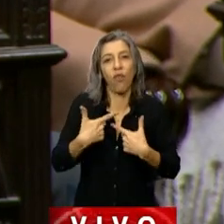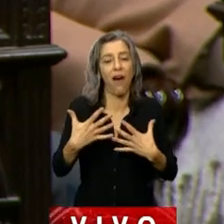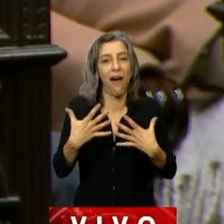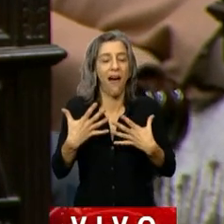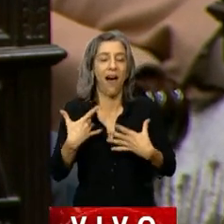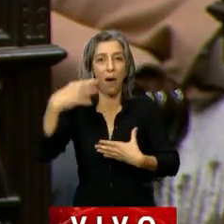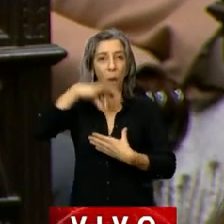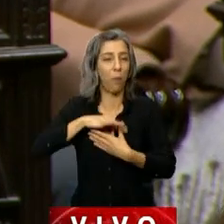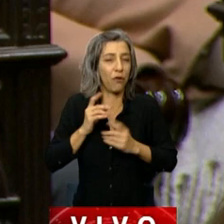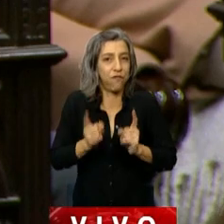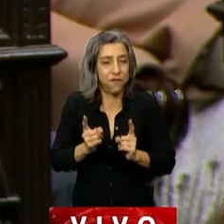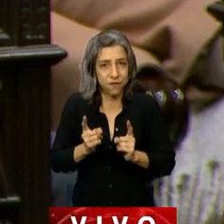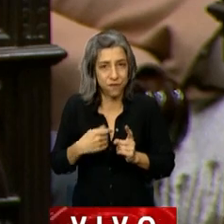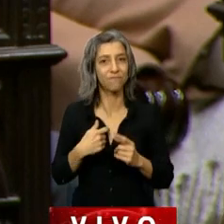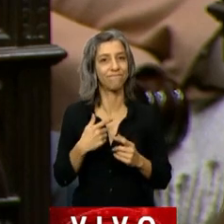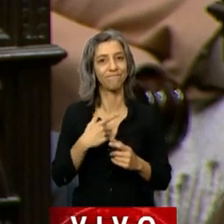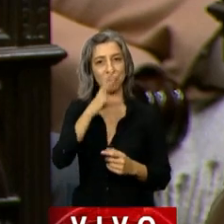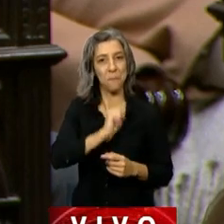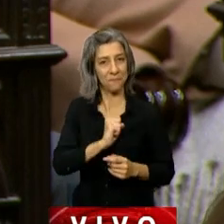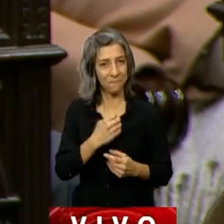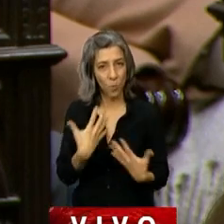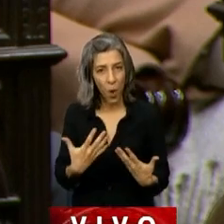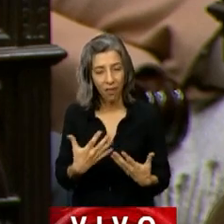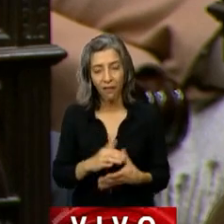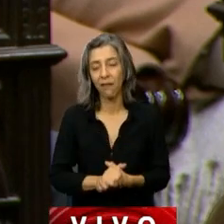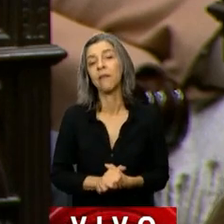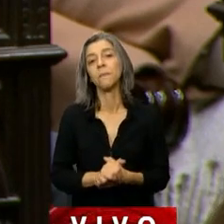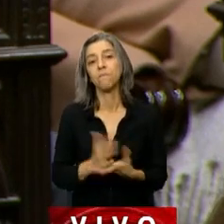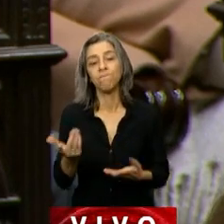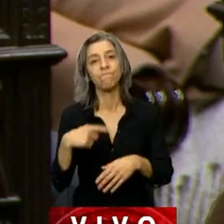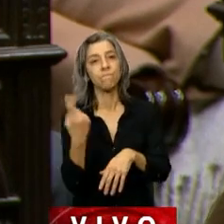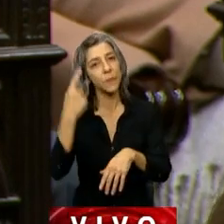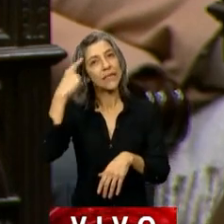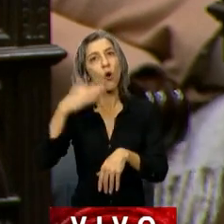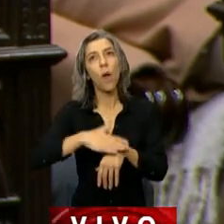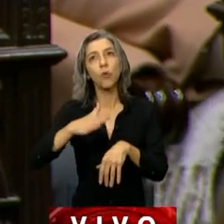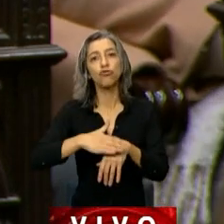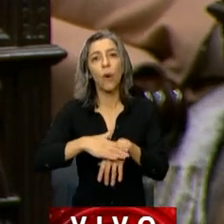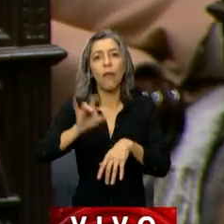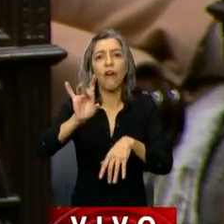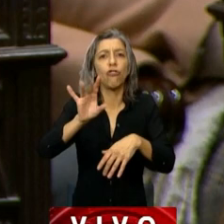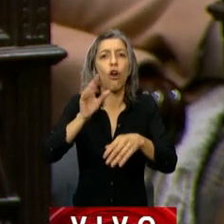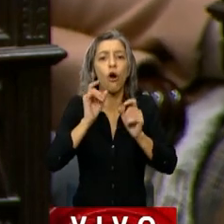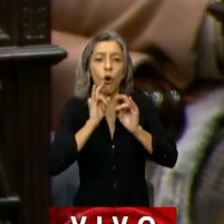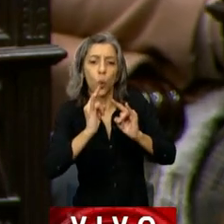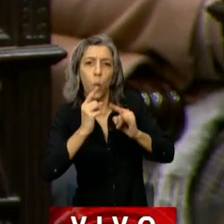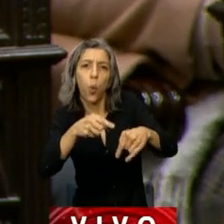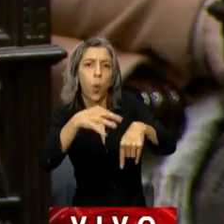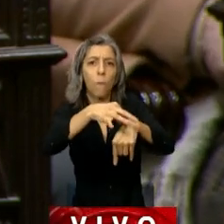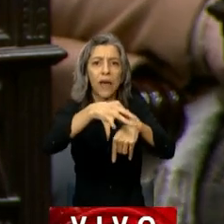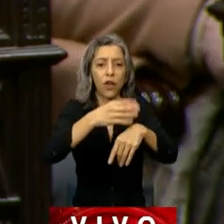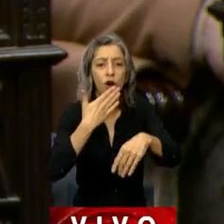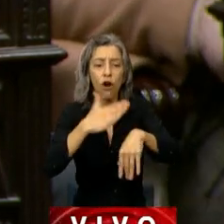antimicrobianos. Y cuando hablamos de la responsabilidad, no tan solo es del profesional que prescribe, ¿no?, el médico,